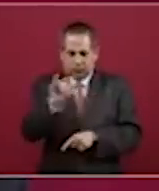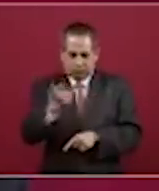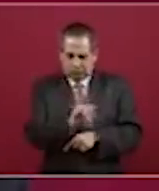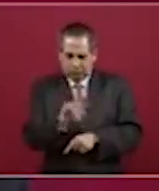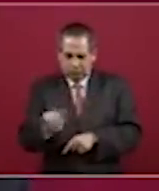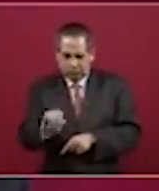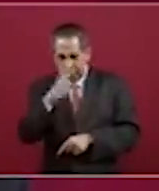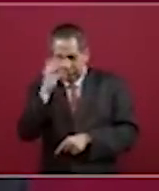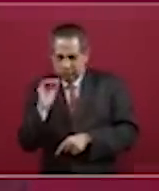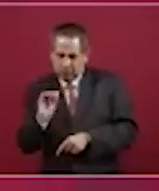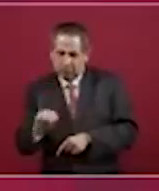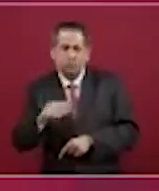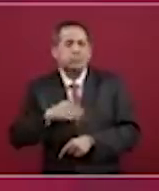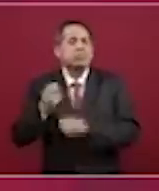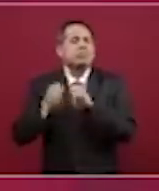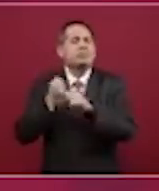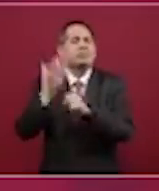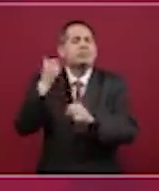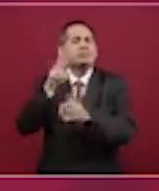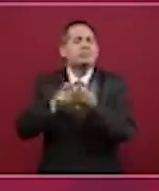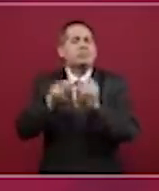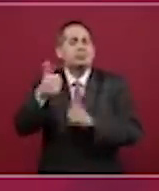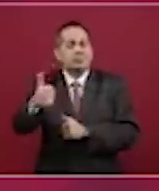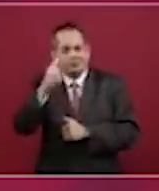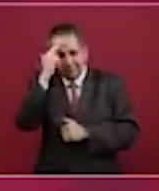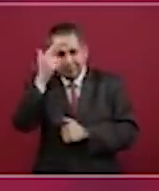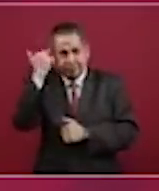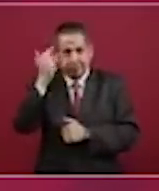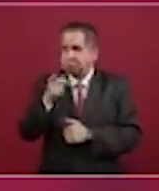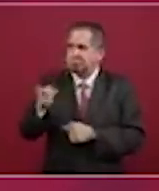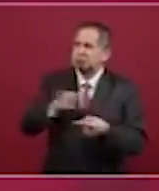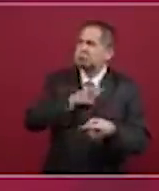2006. En el fondo eso era.